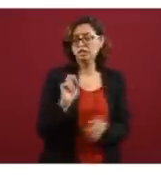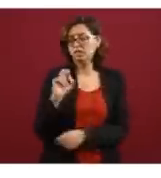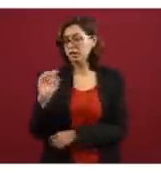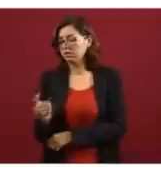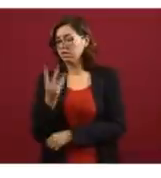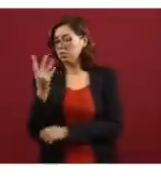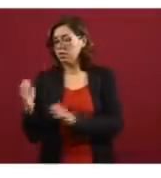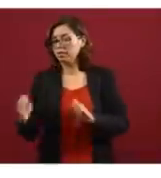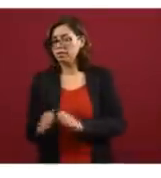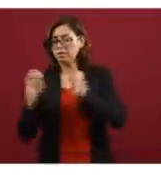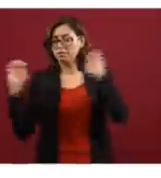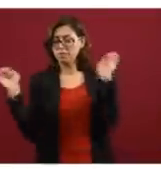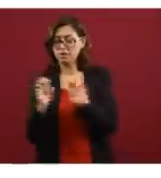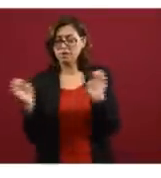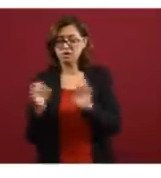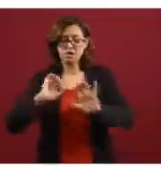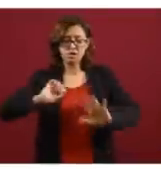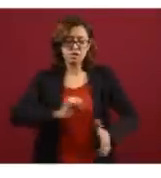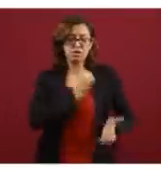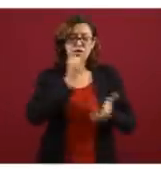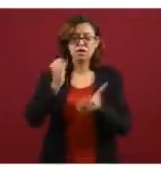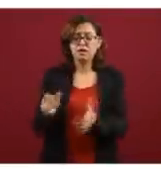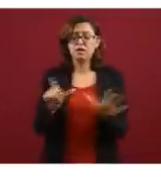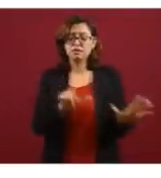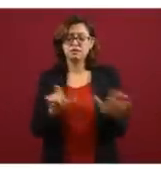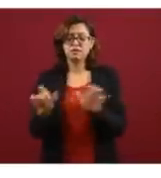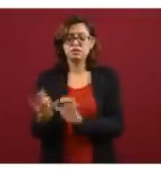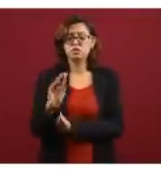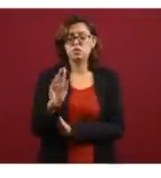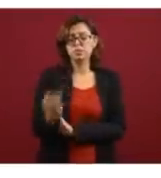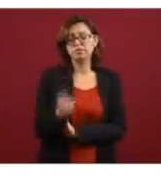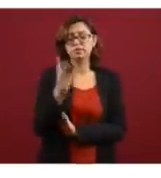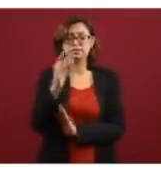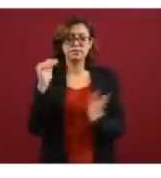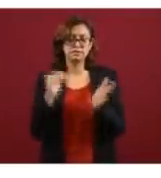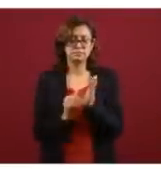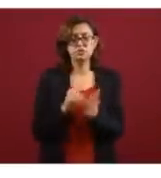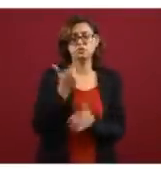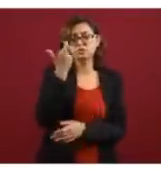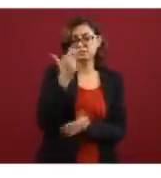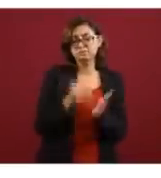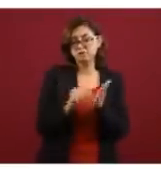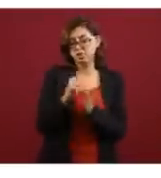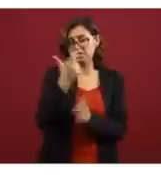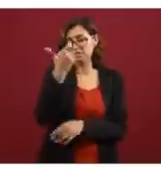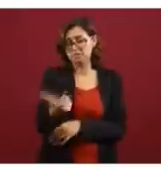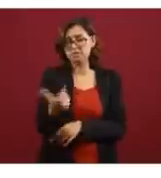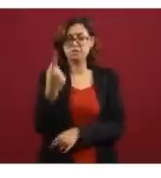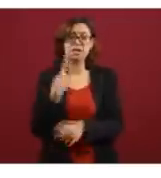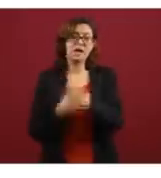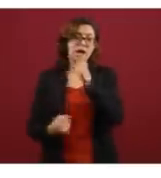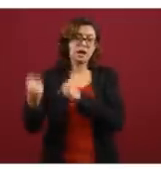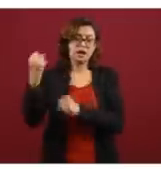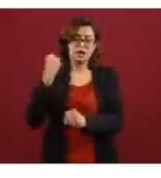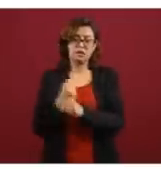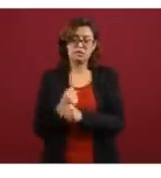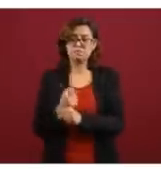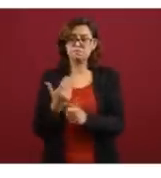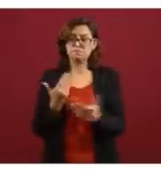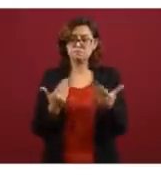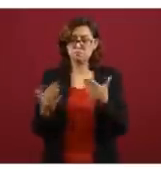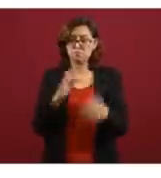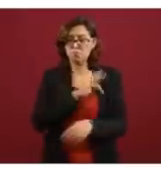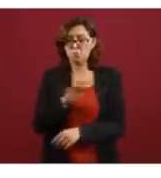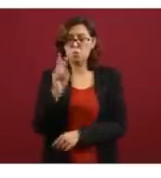34 de emergencia, han comprometido 793 millones de pesos en comparación con las cifras que